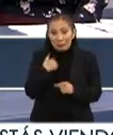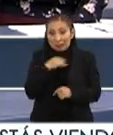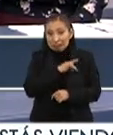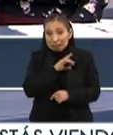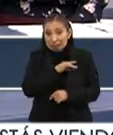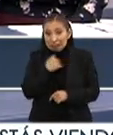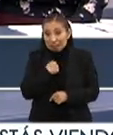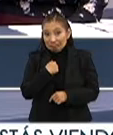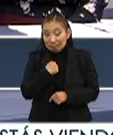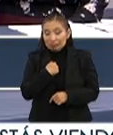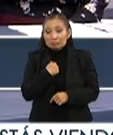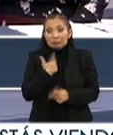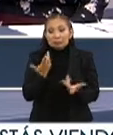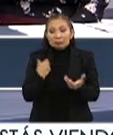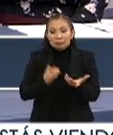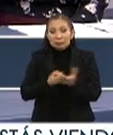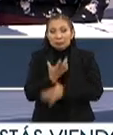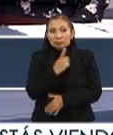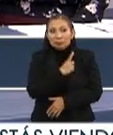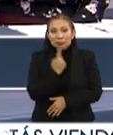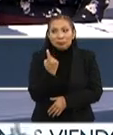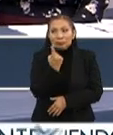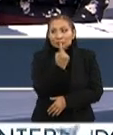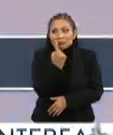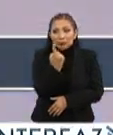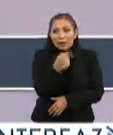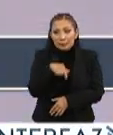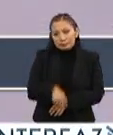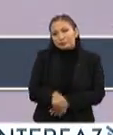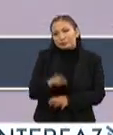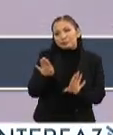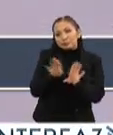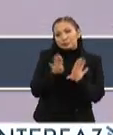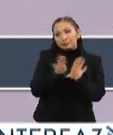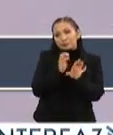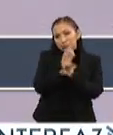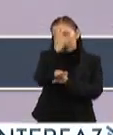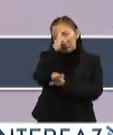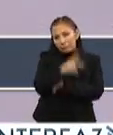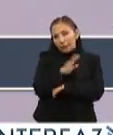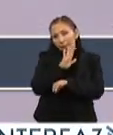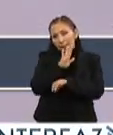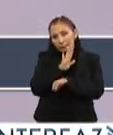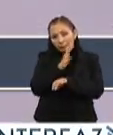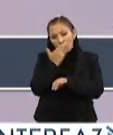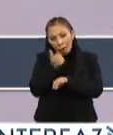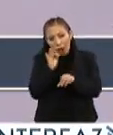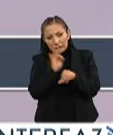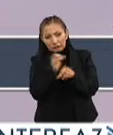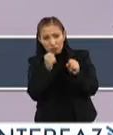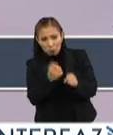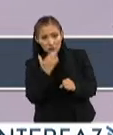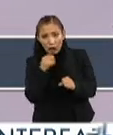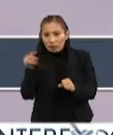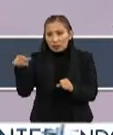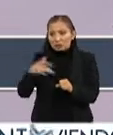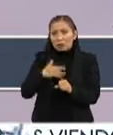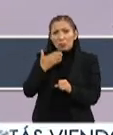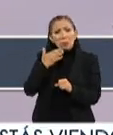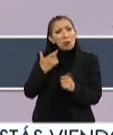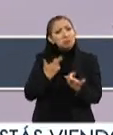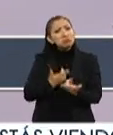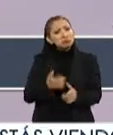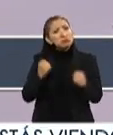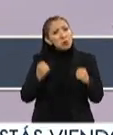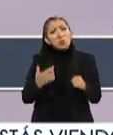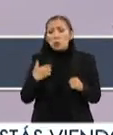daba miedo el hecho de salir sola porque, bueno, aquí como que en el Estado de México es un poco inseguro y allá no lo sentía así, me sentía